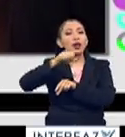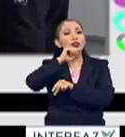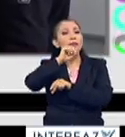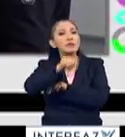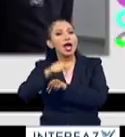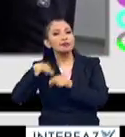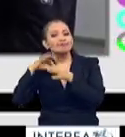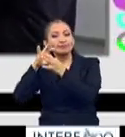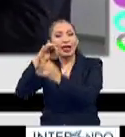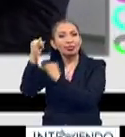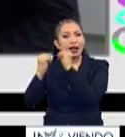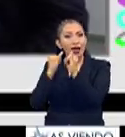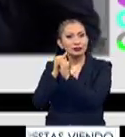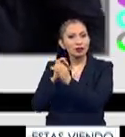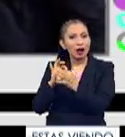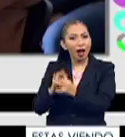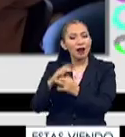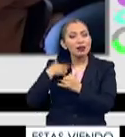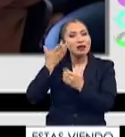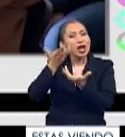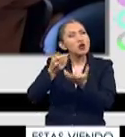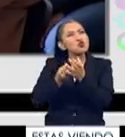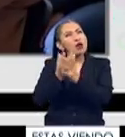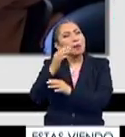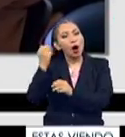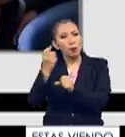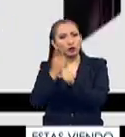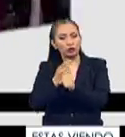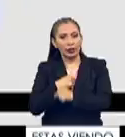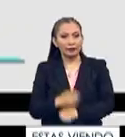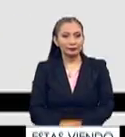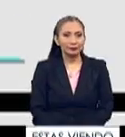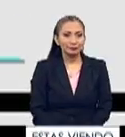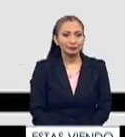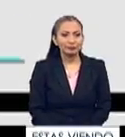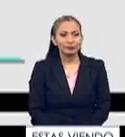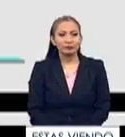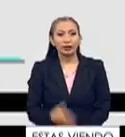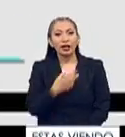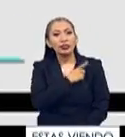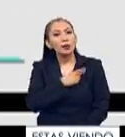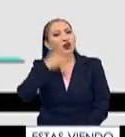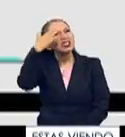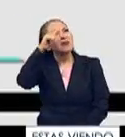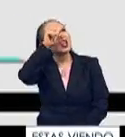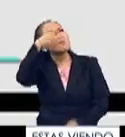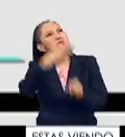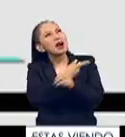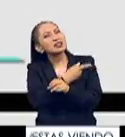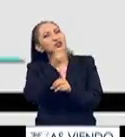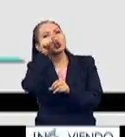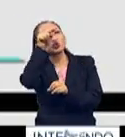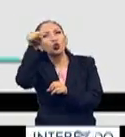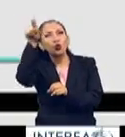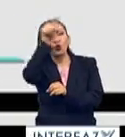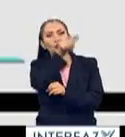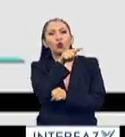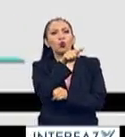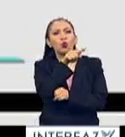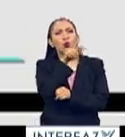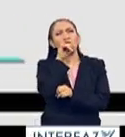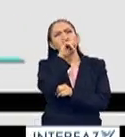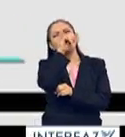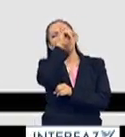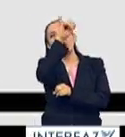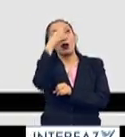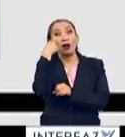también a la cooperación internacional y a aspirar a nuevas oportunidades. Debemos saber qué es lo que está ocurriendo más